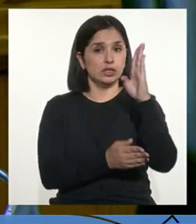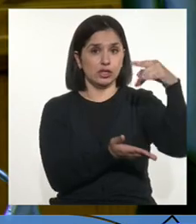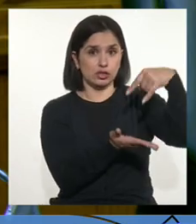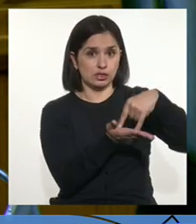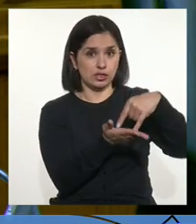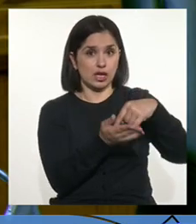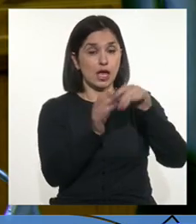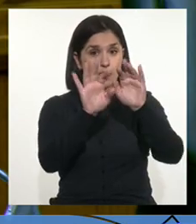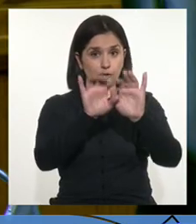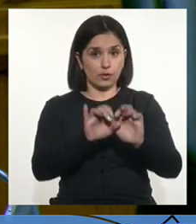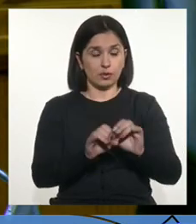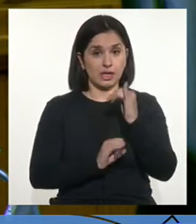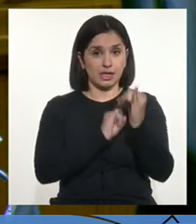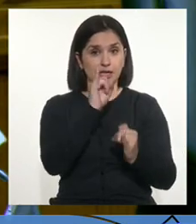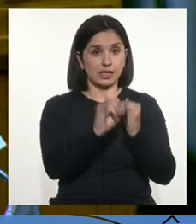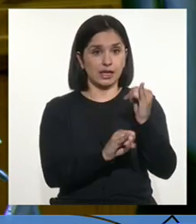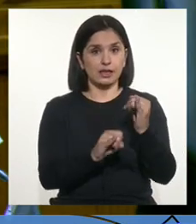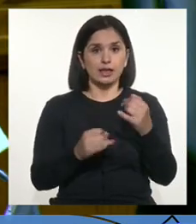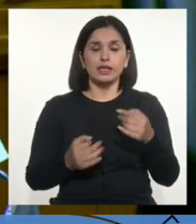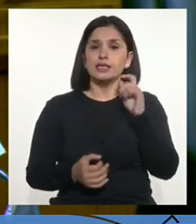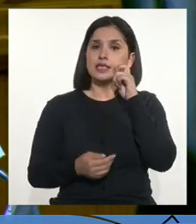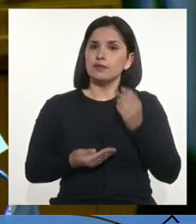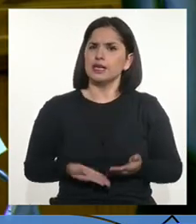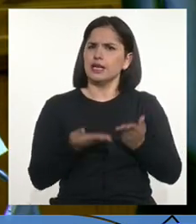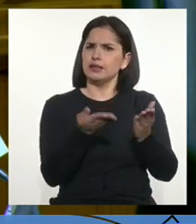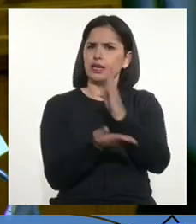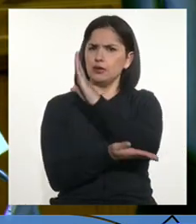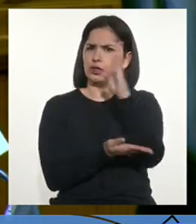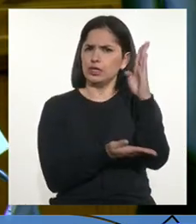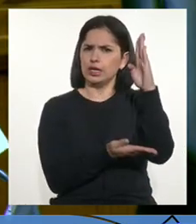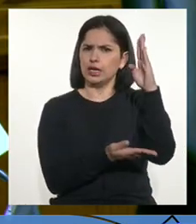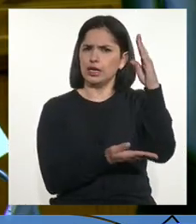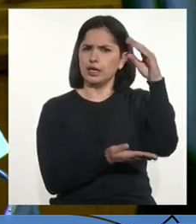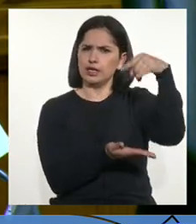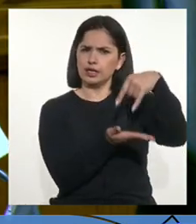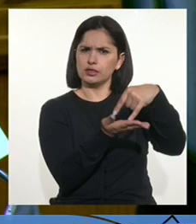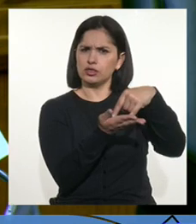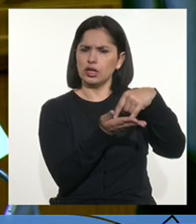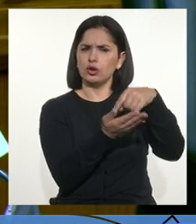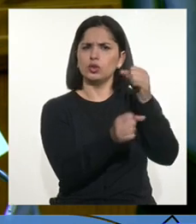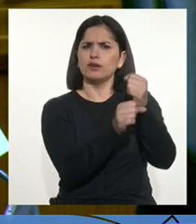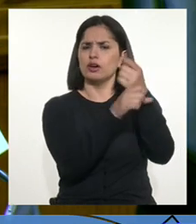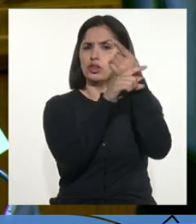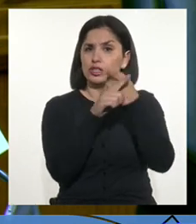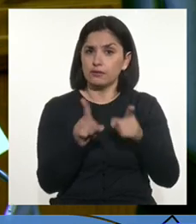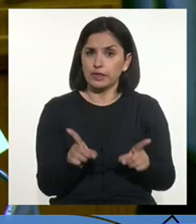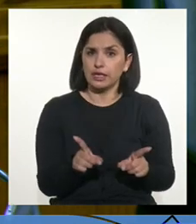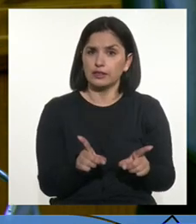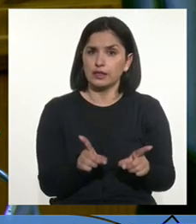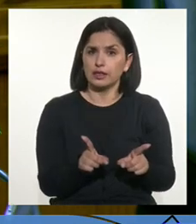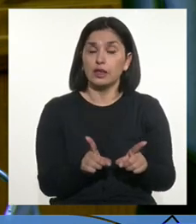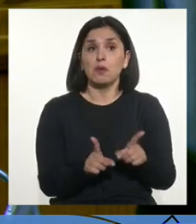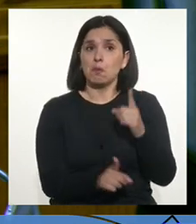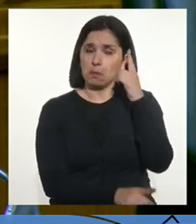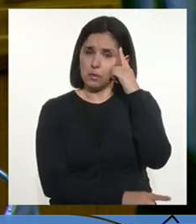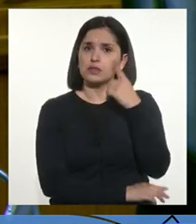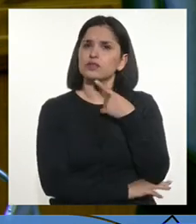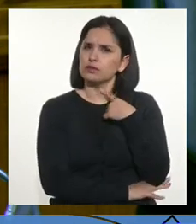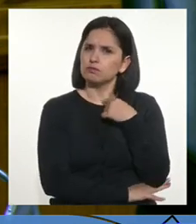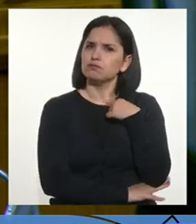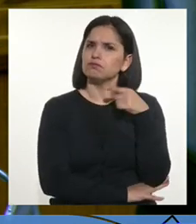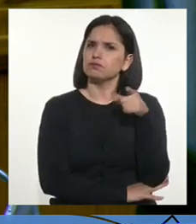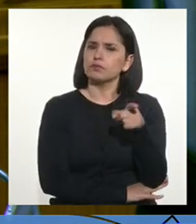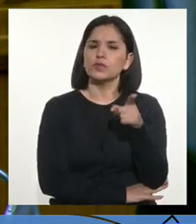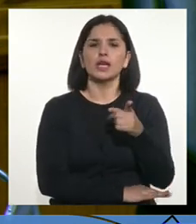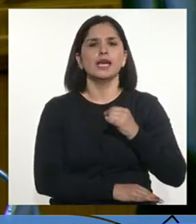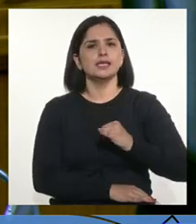su formato digital le está entregando a la biblioteca una tarea distinta que me parece interesante nosotros siempre